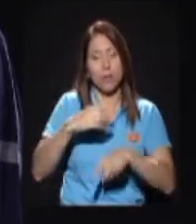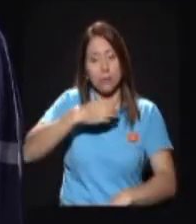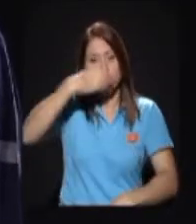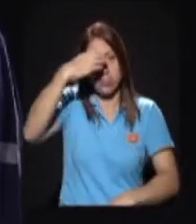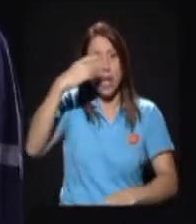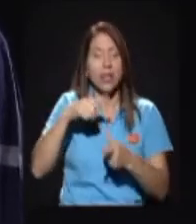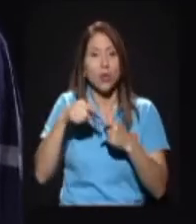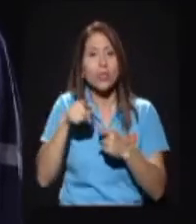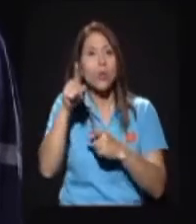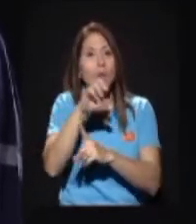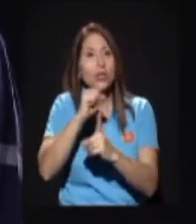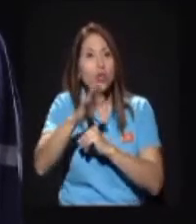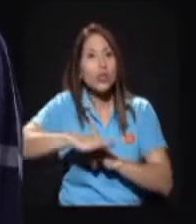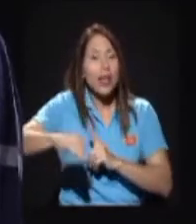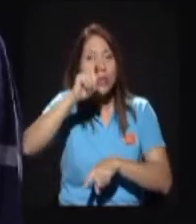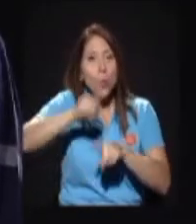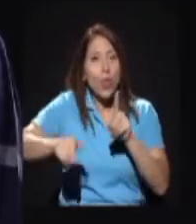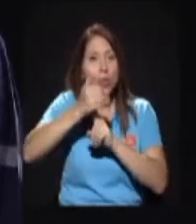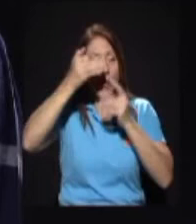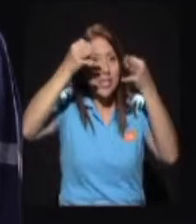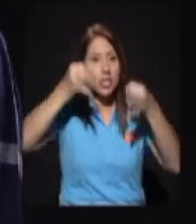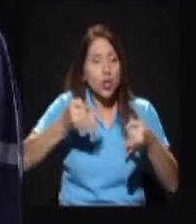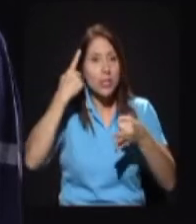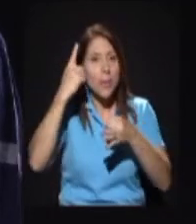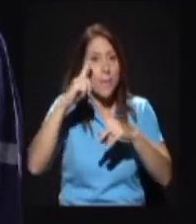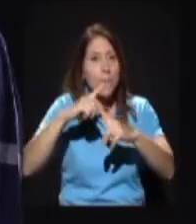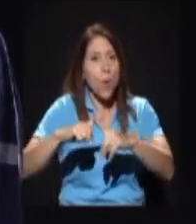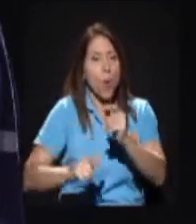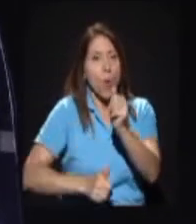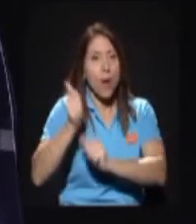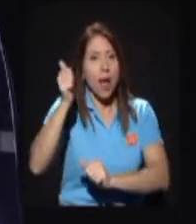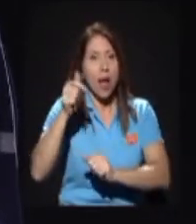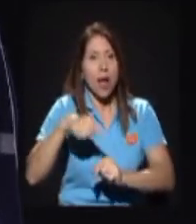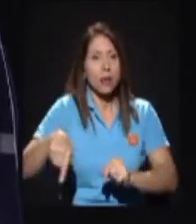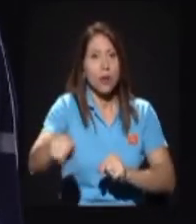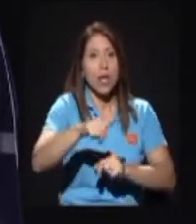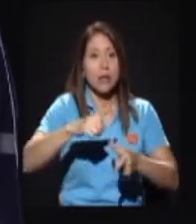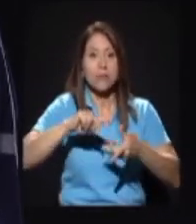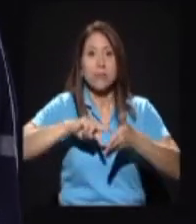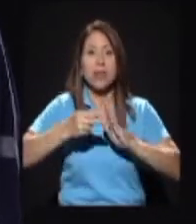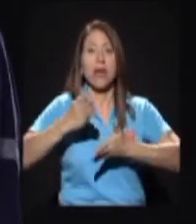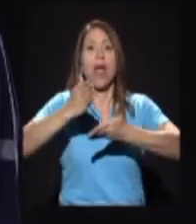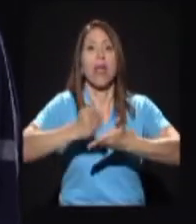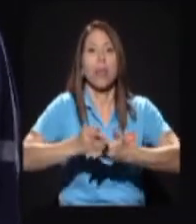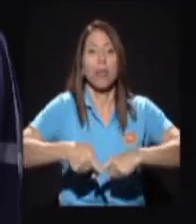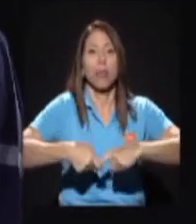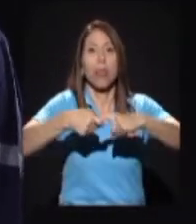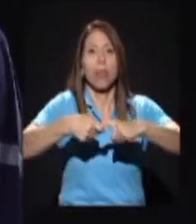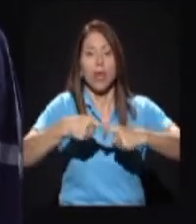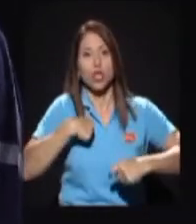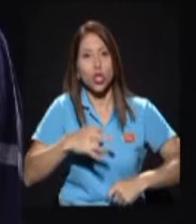sociedad que no es capaz de tomar decisiones mayoritarias se paraliza. Y yo sí siento que en Costa